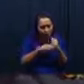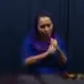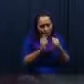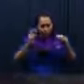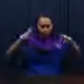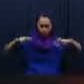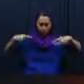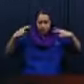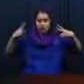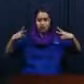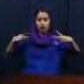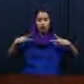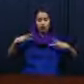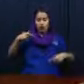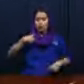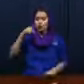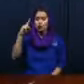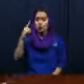vengo a hacer es